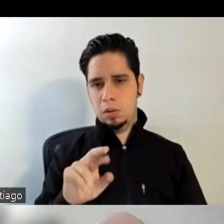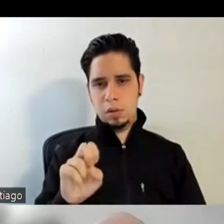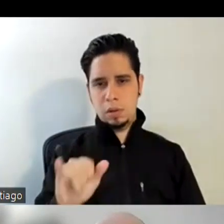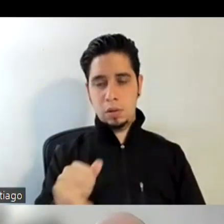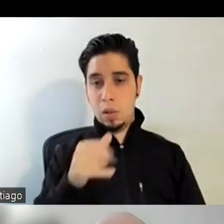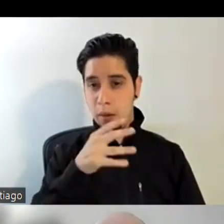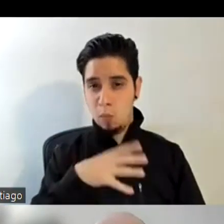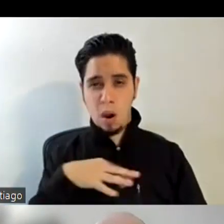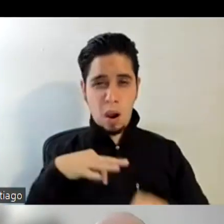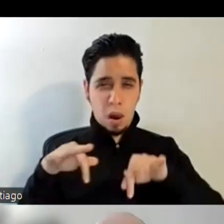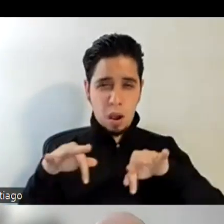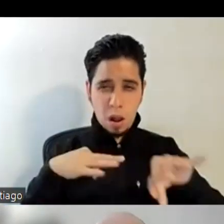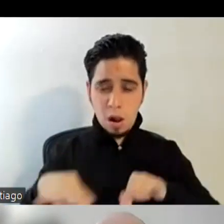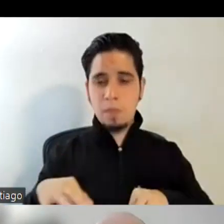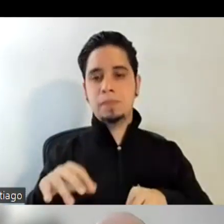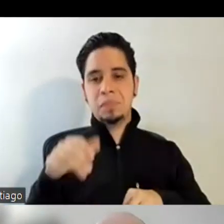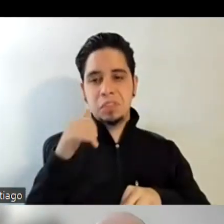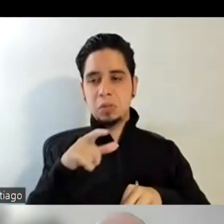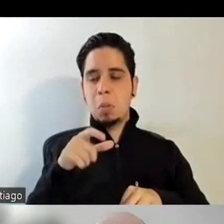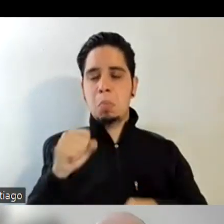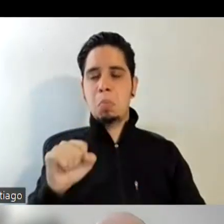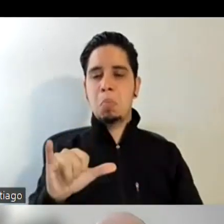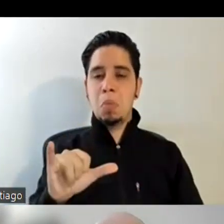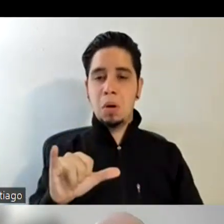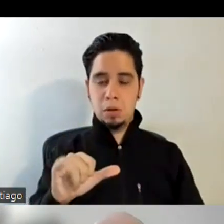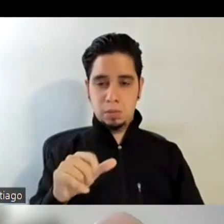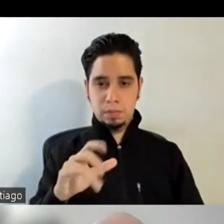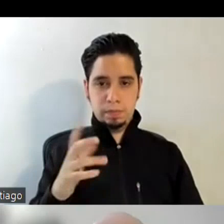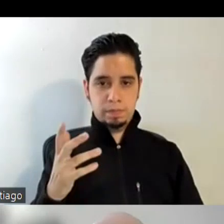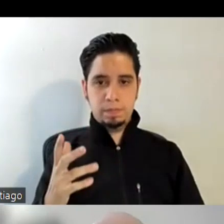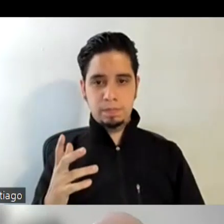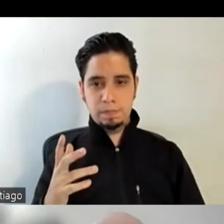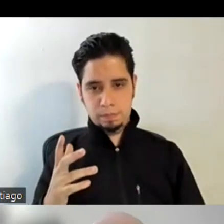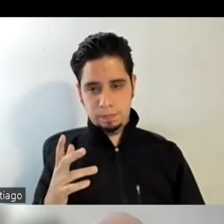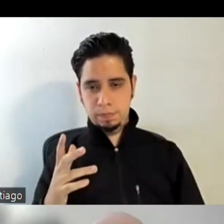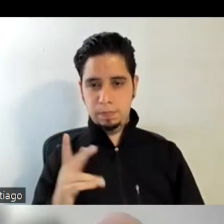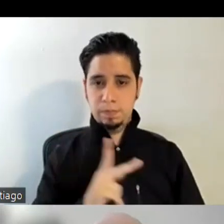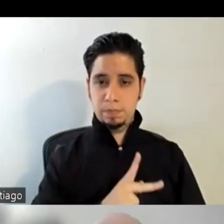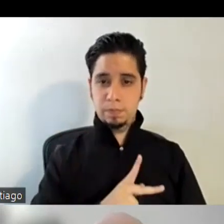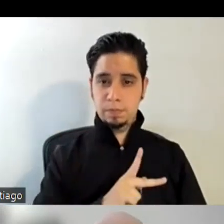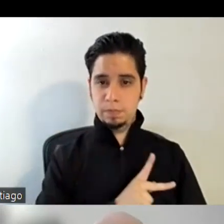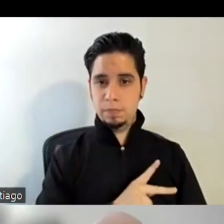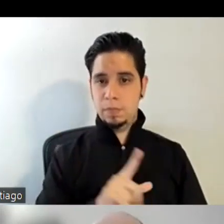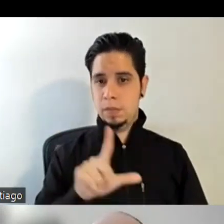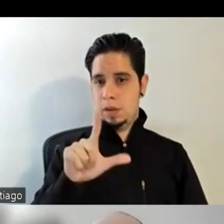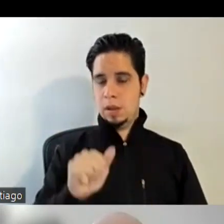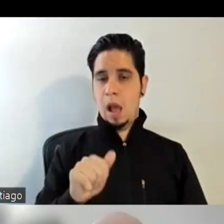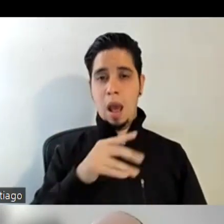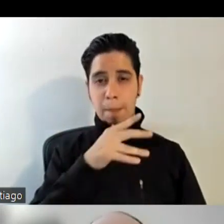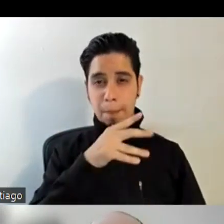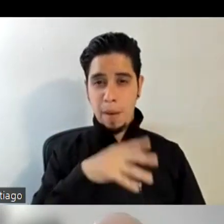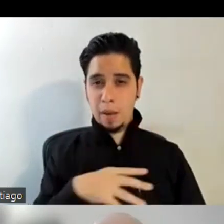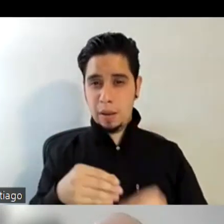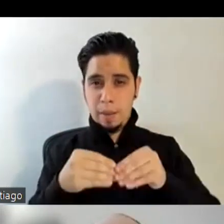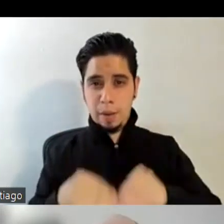le di un poco la idea. Entonces desarrollamos la idea de que este personaje es como la madre, simboliza la madre que ha perdido a su hijo